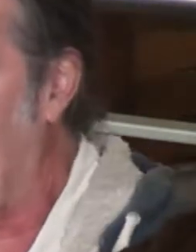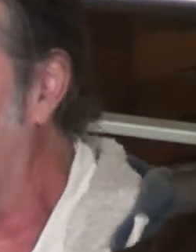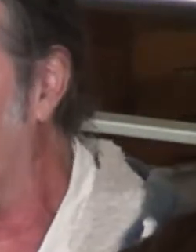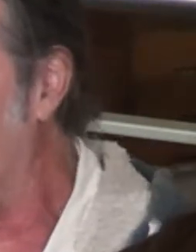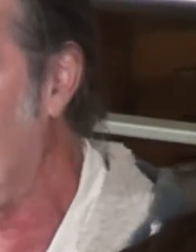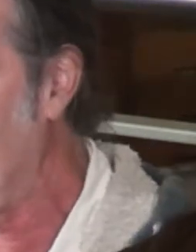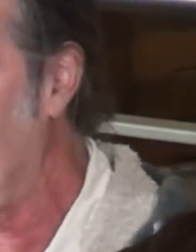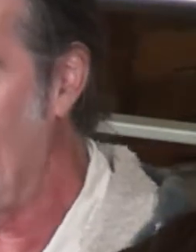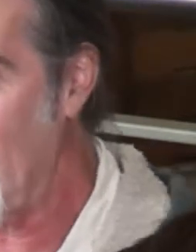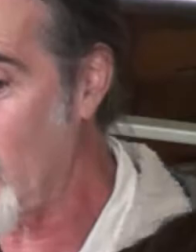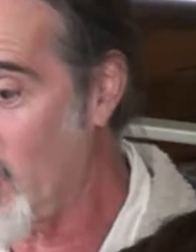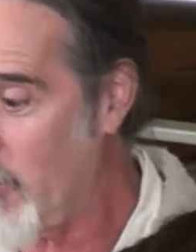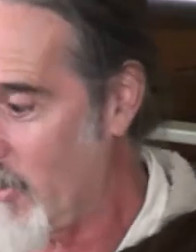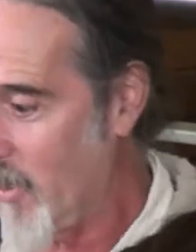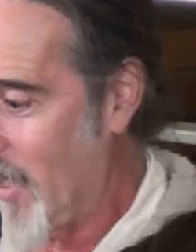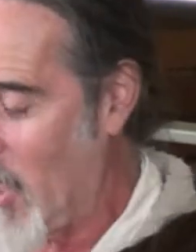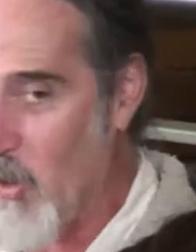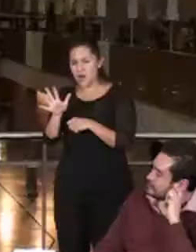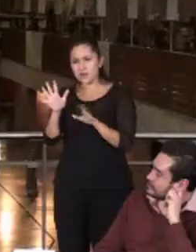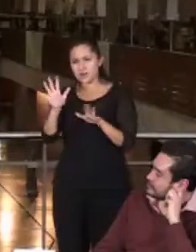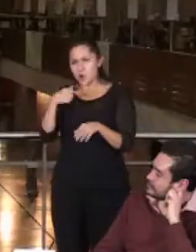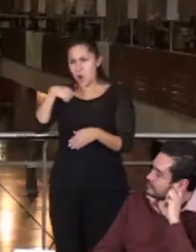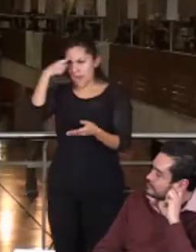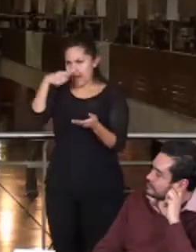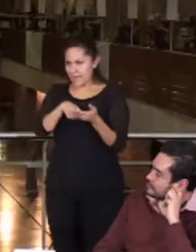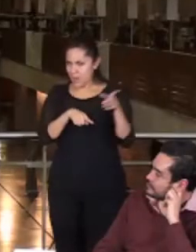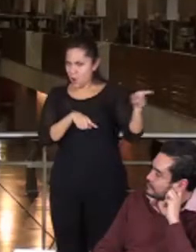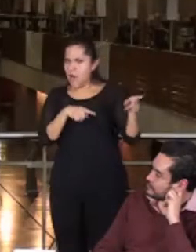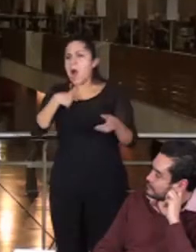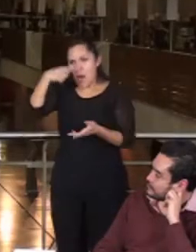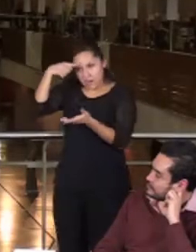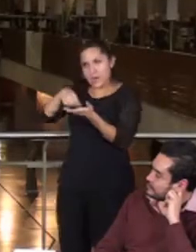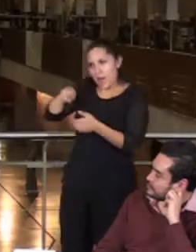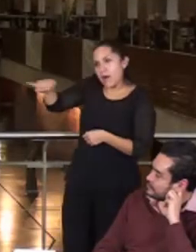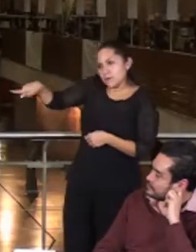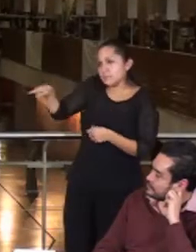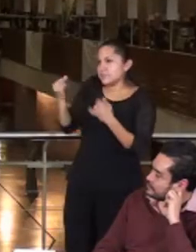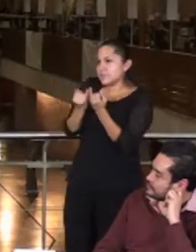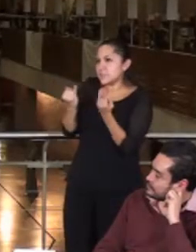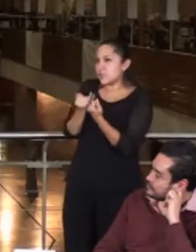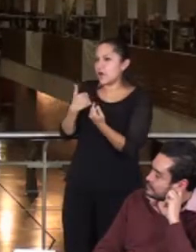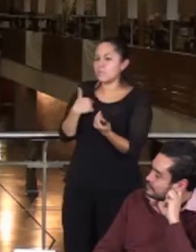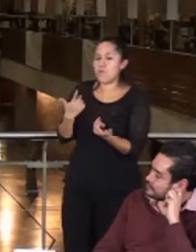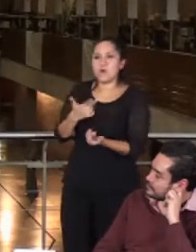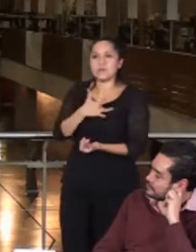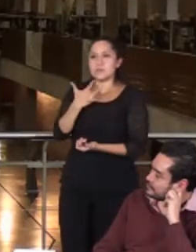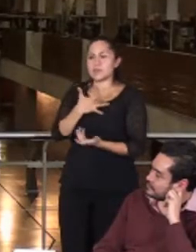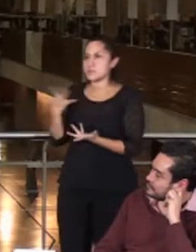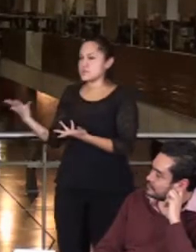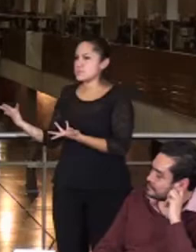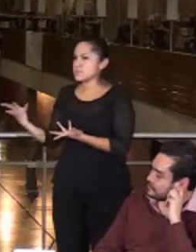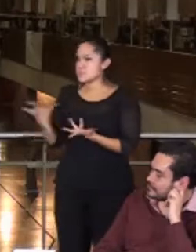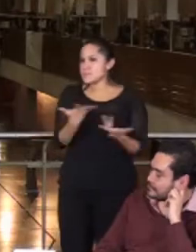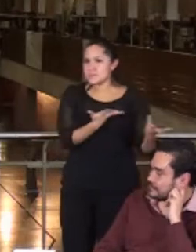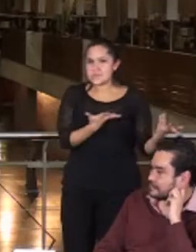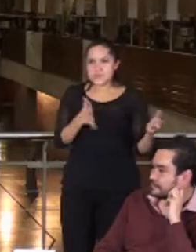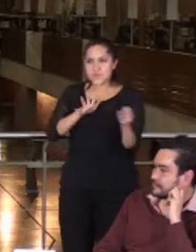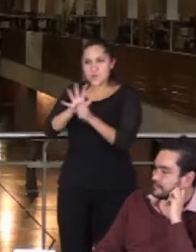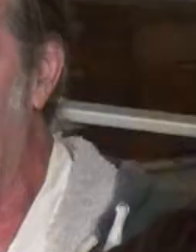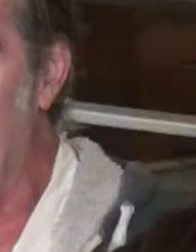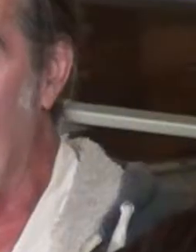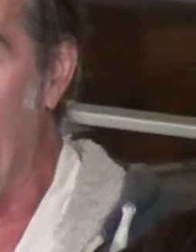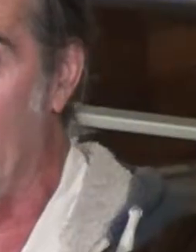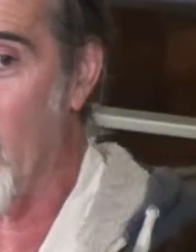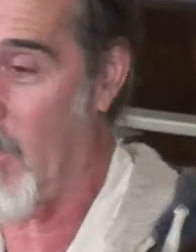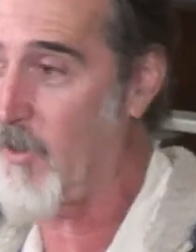todo era así esto sí pero sin dejar los otros me estaban desgarrando no a todo esto me dio